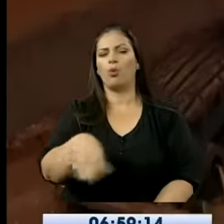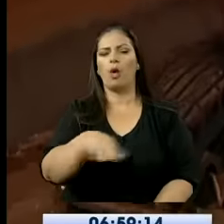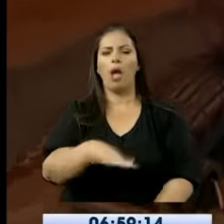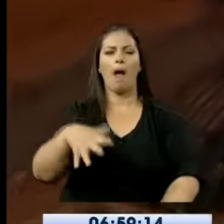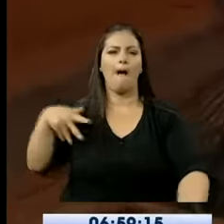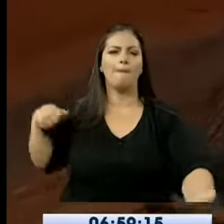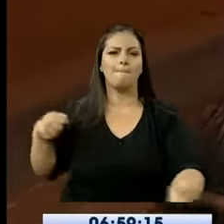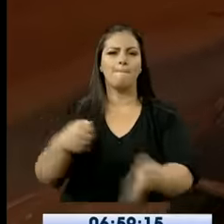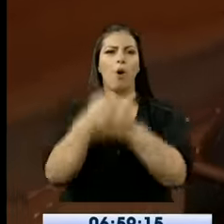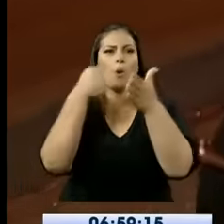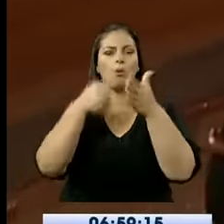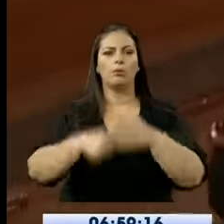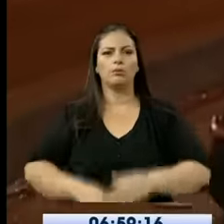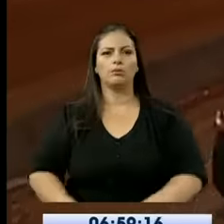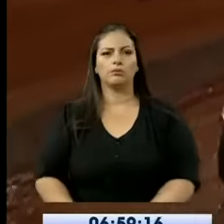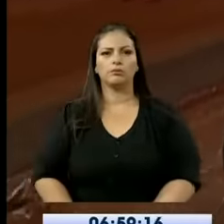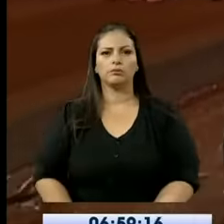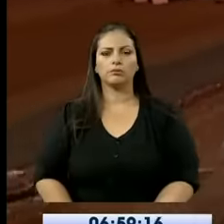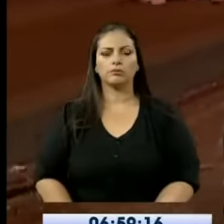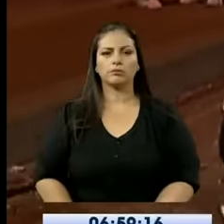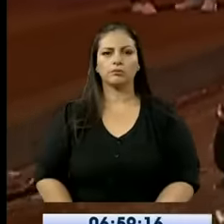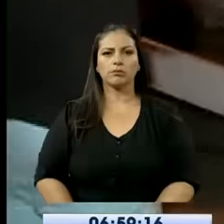tránsito entre dos vehículos livianos.